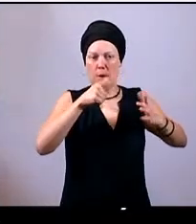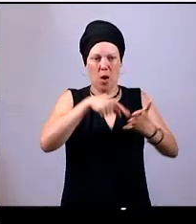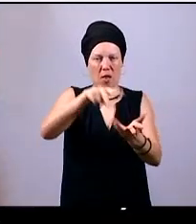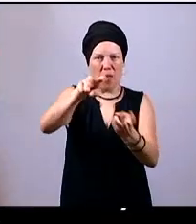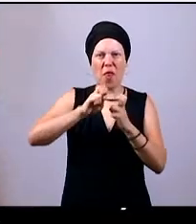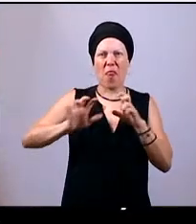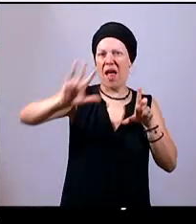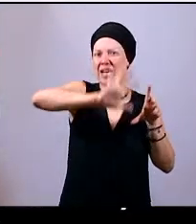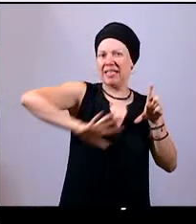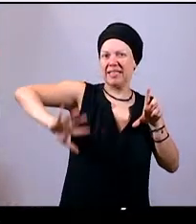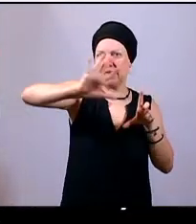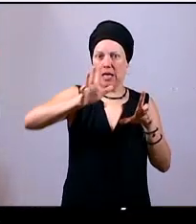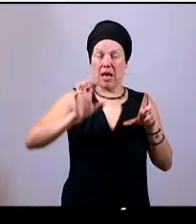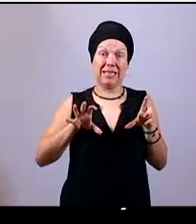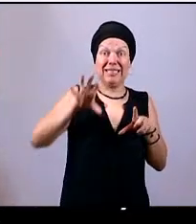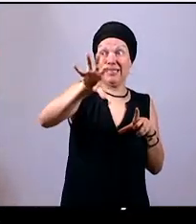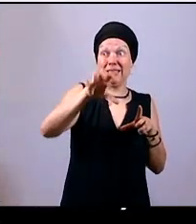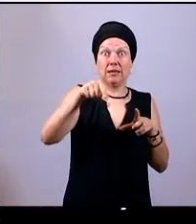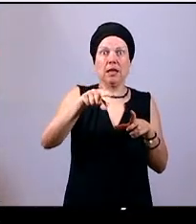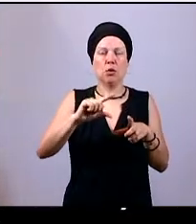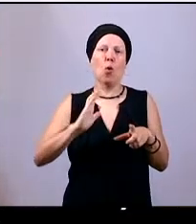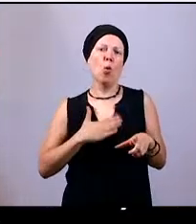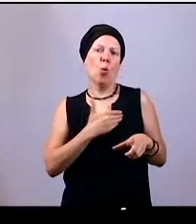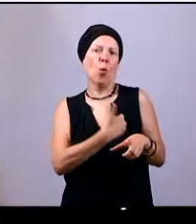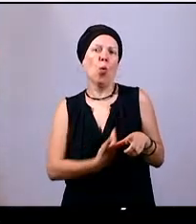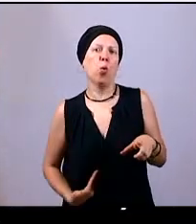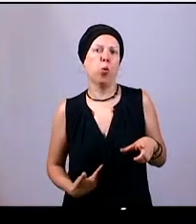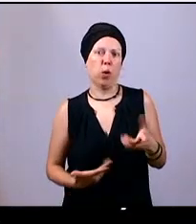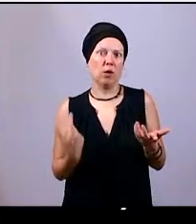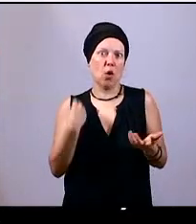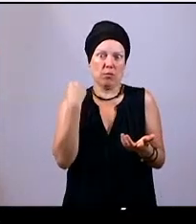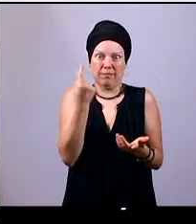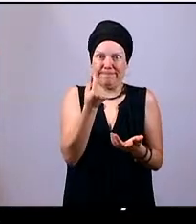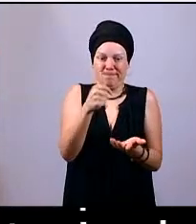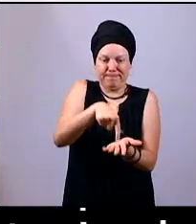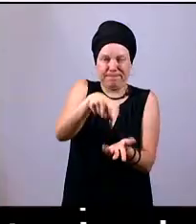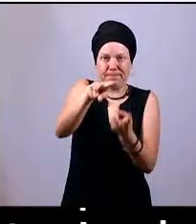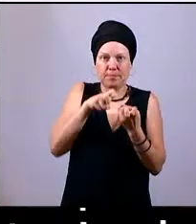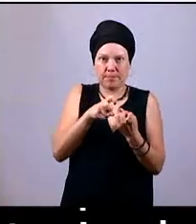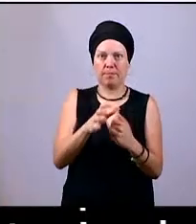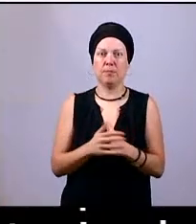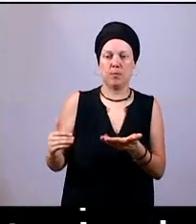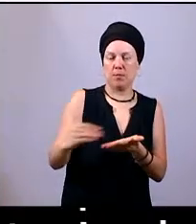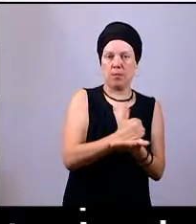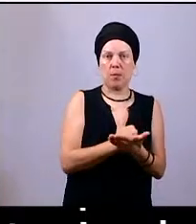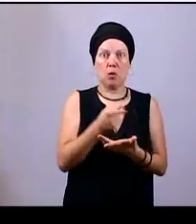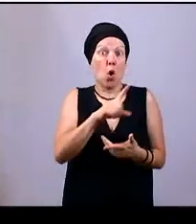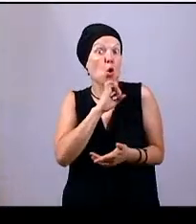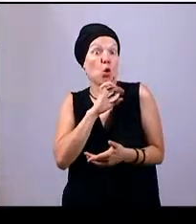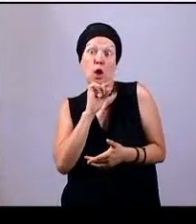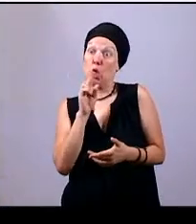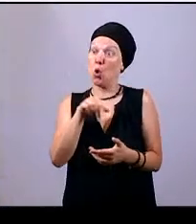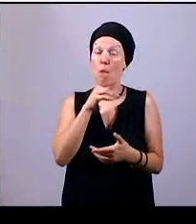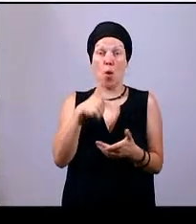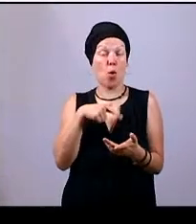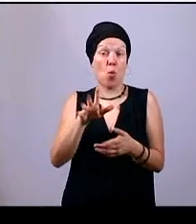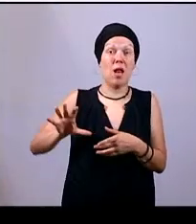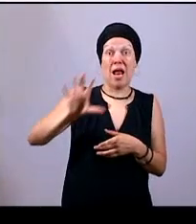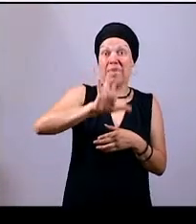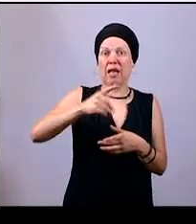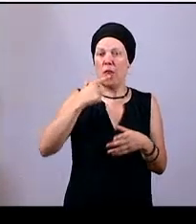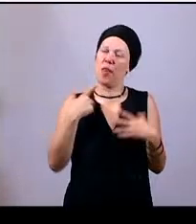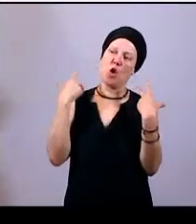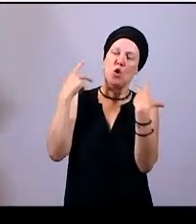estatal, es el Estado el propietario de los mismos. Y no contento solamente con esto, con que el Estado